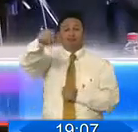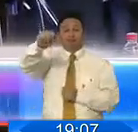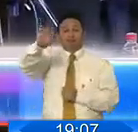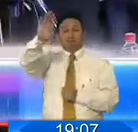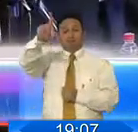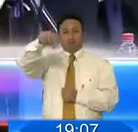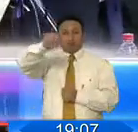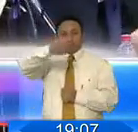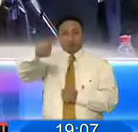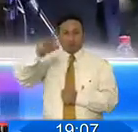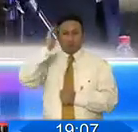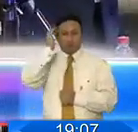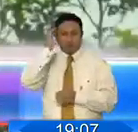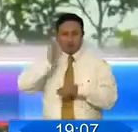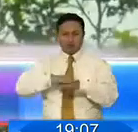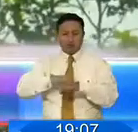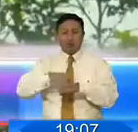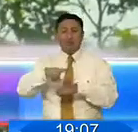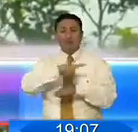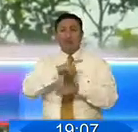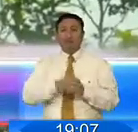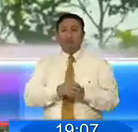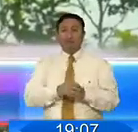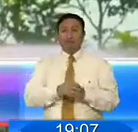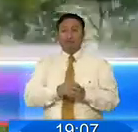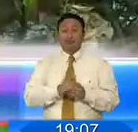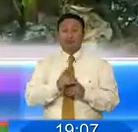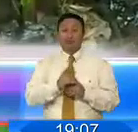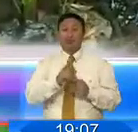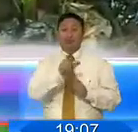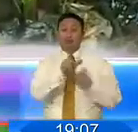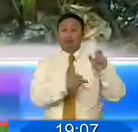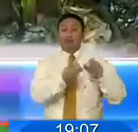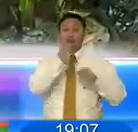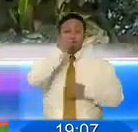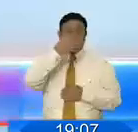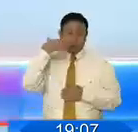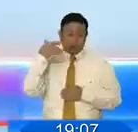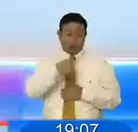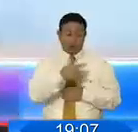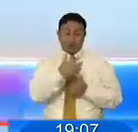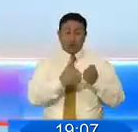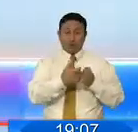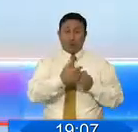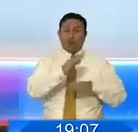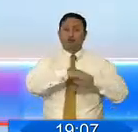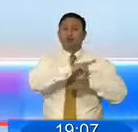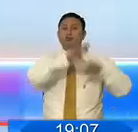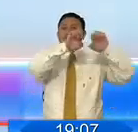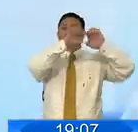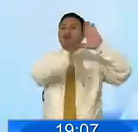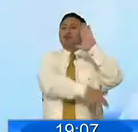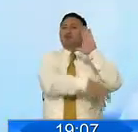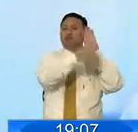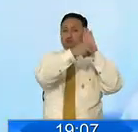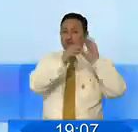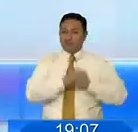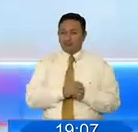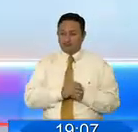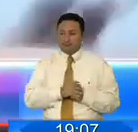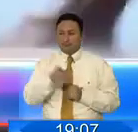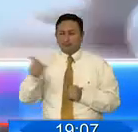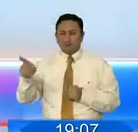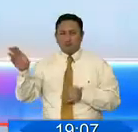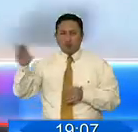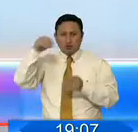de los afectados por la explotación petrolera en Amazonía ecuatoriana, a cargo de Chevron. Está incluyendo una figura jurídica que